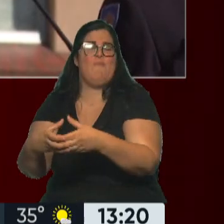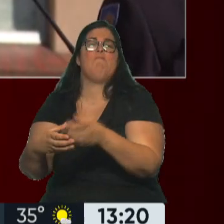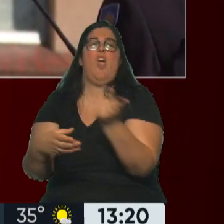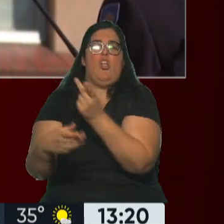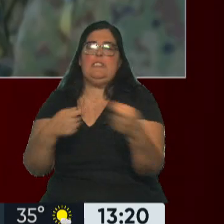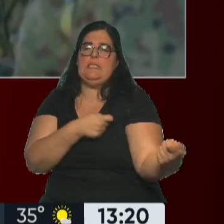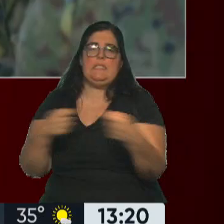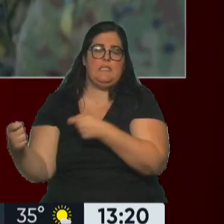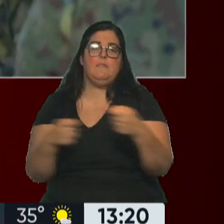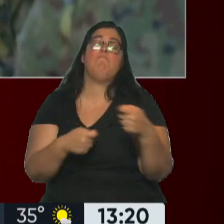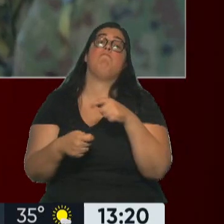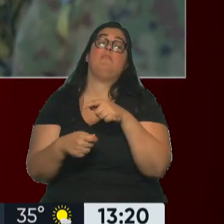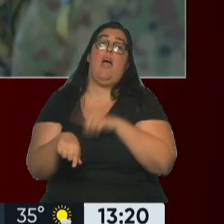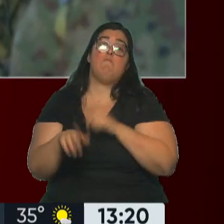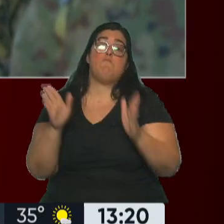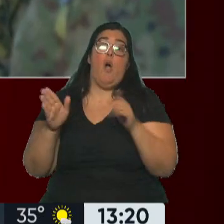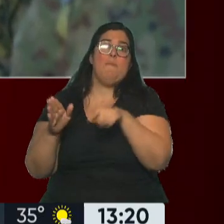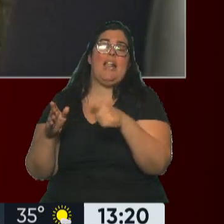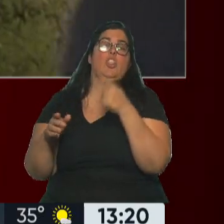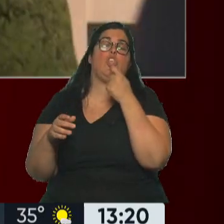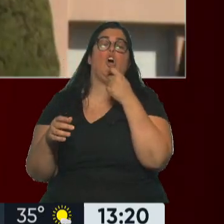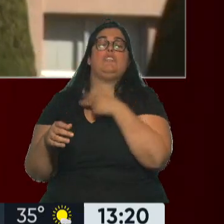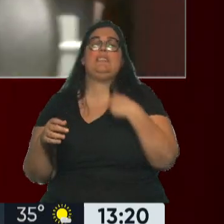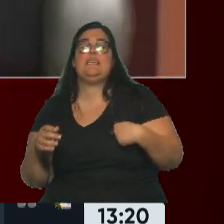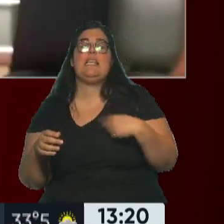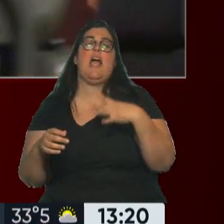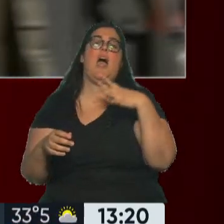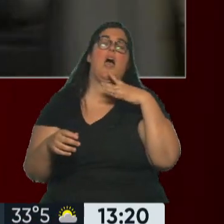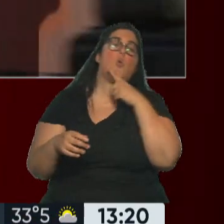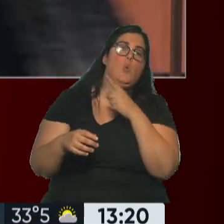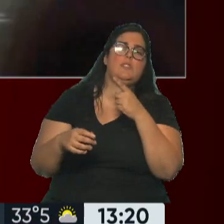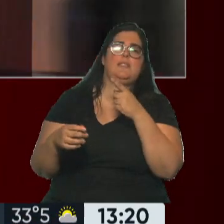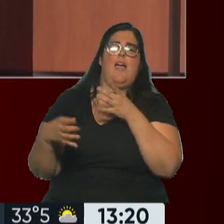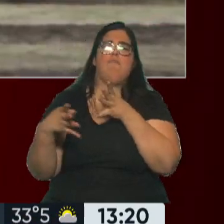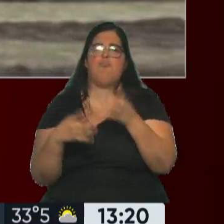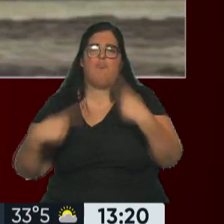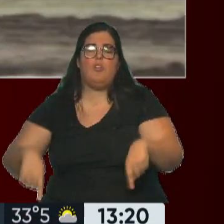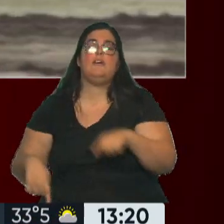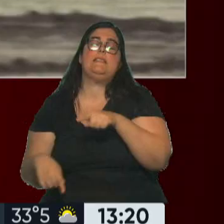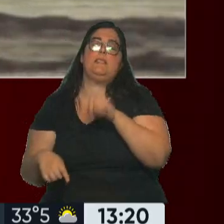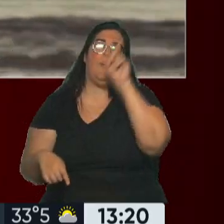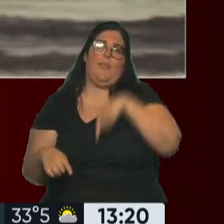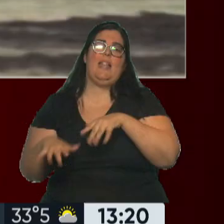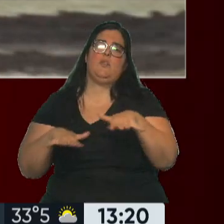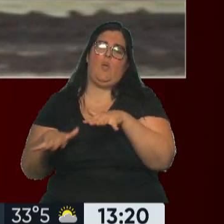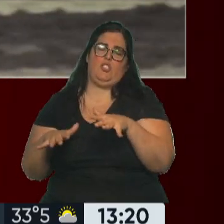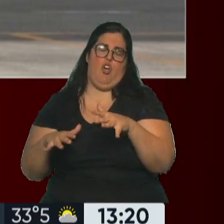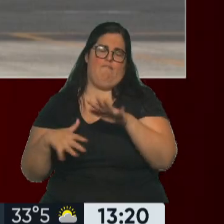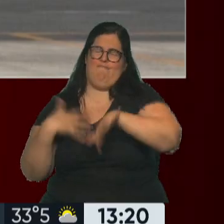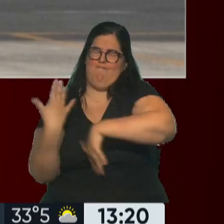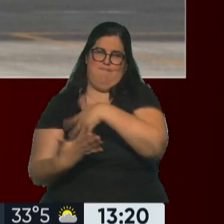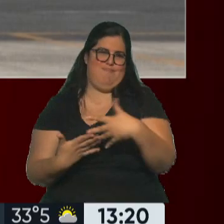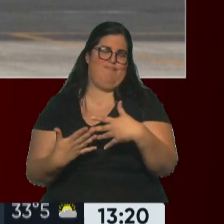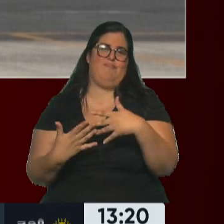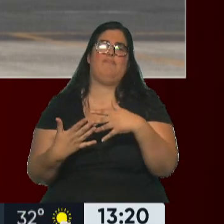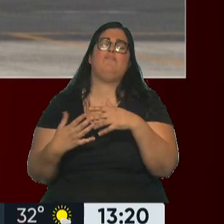lleva a, en un momento de tensión, de enfrentamiento con China y con Rusia, bueno, una situación muy, muy candente dentro